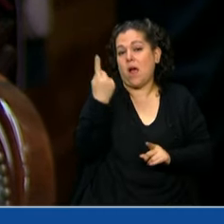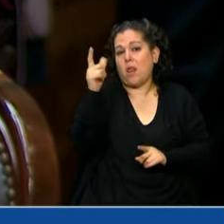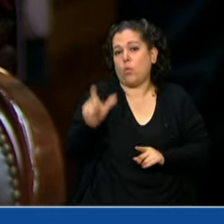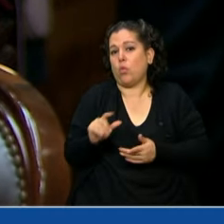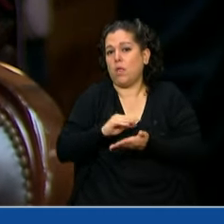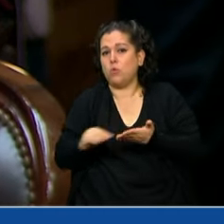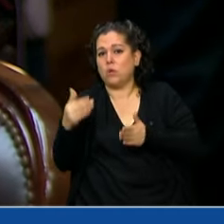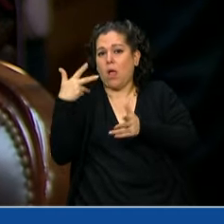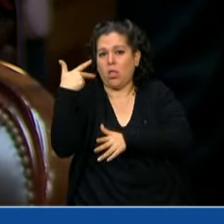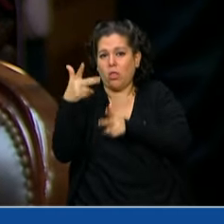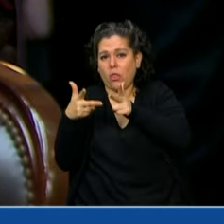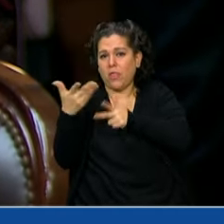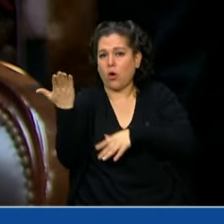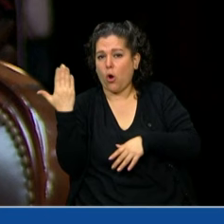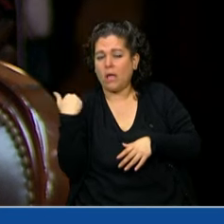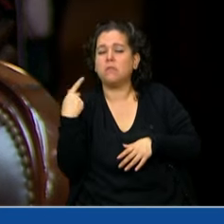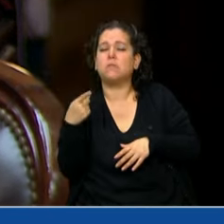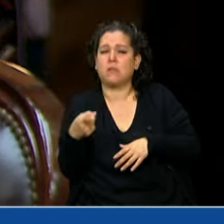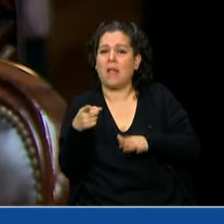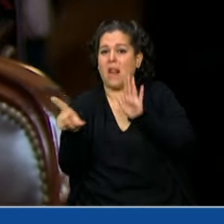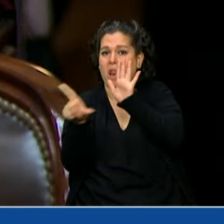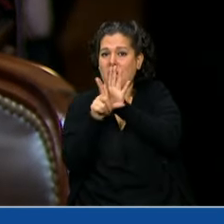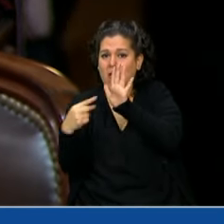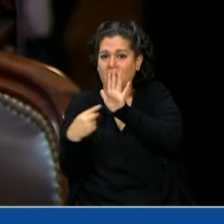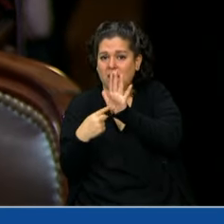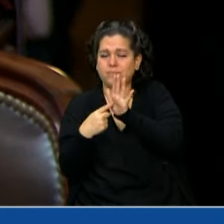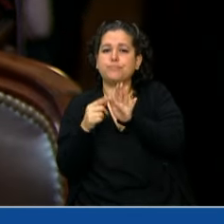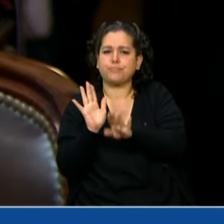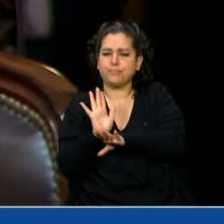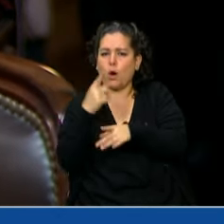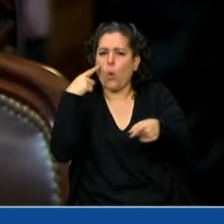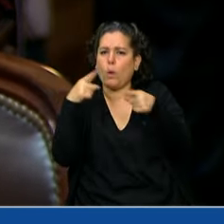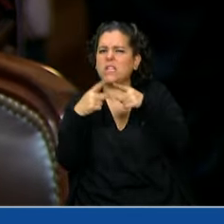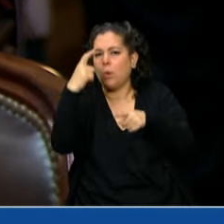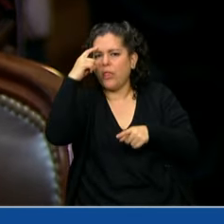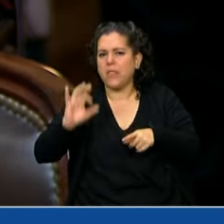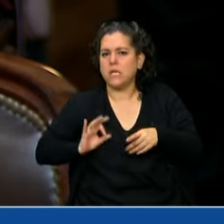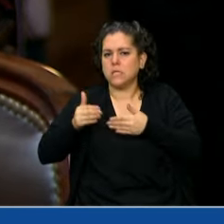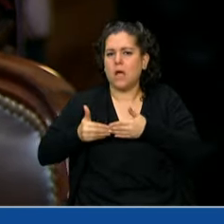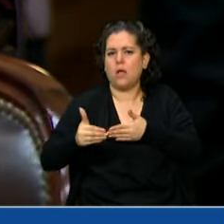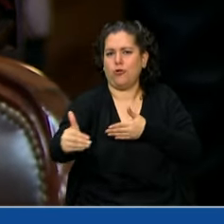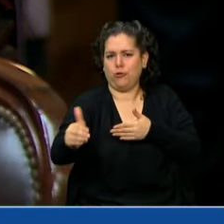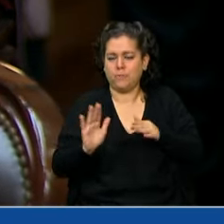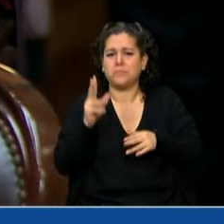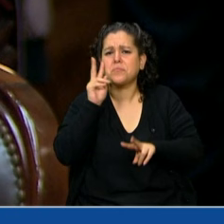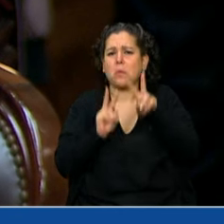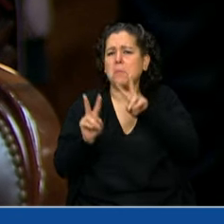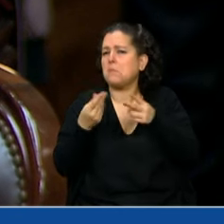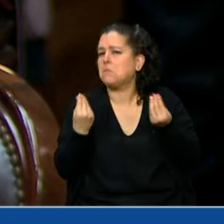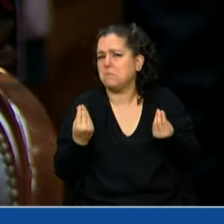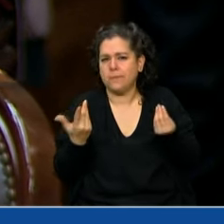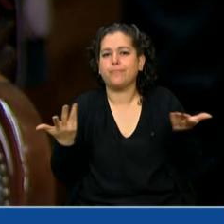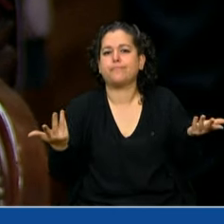preopinante esta ley está prevista a 10 años y justamente lo que busca